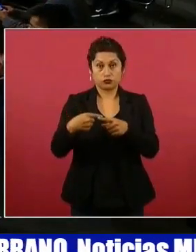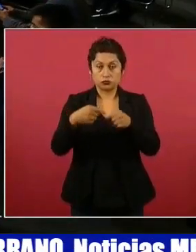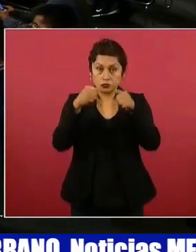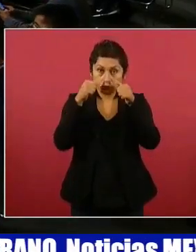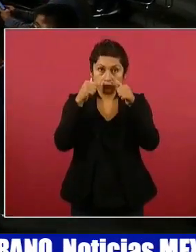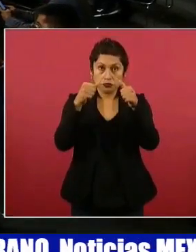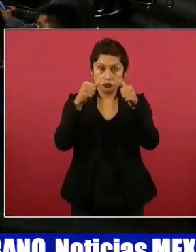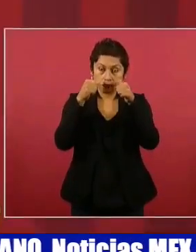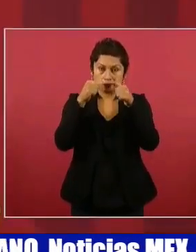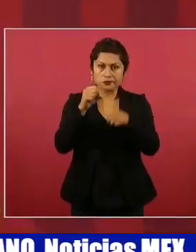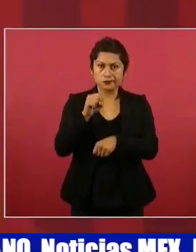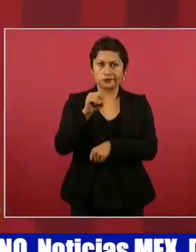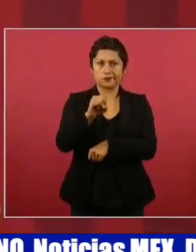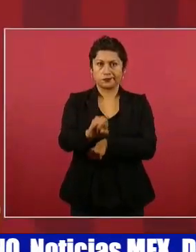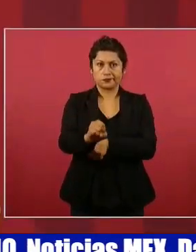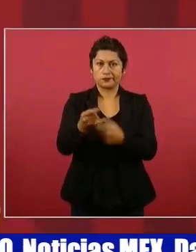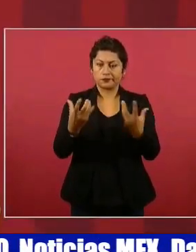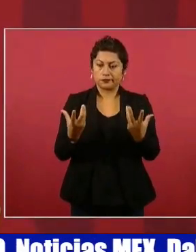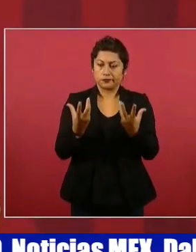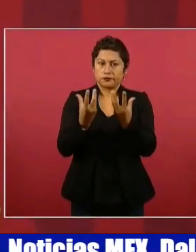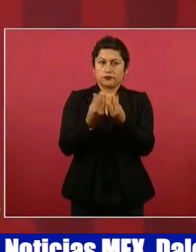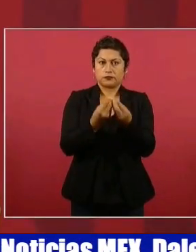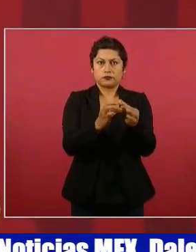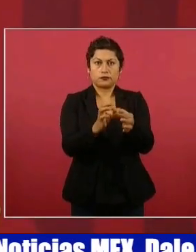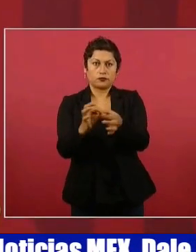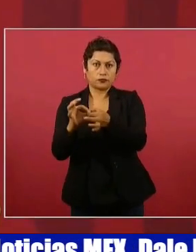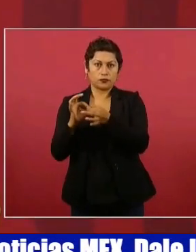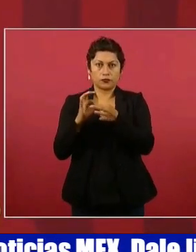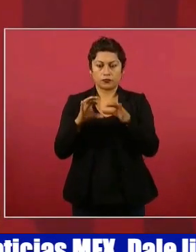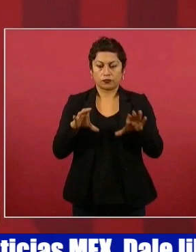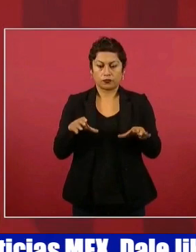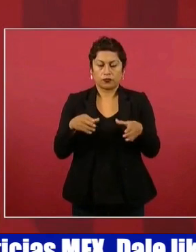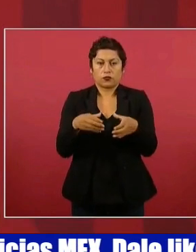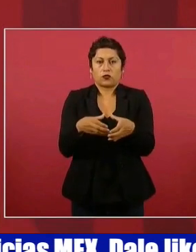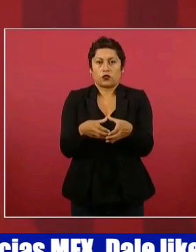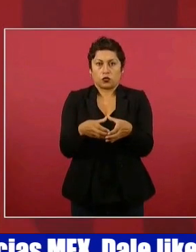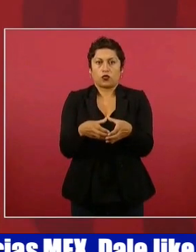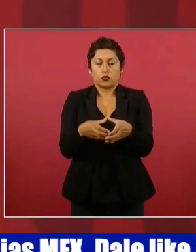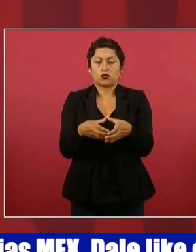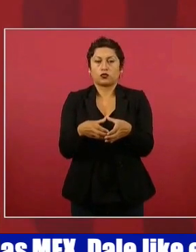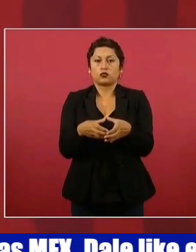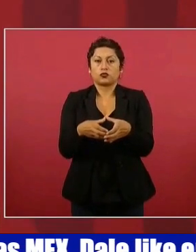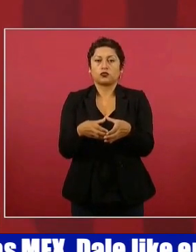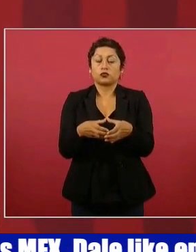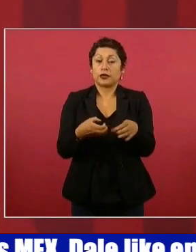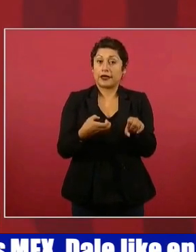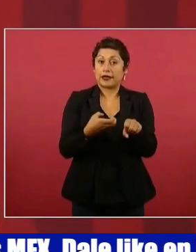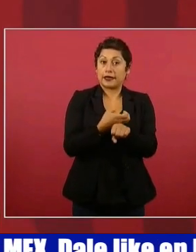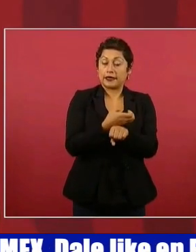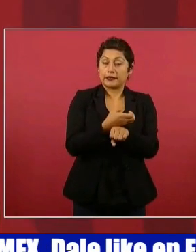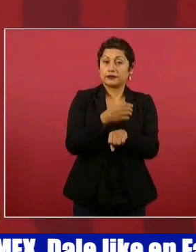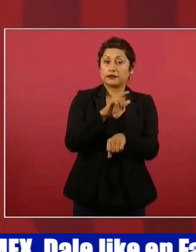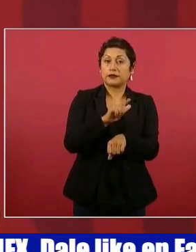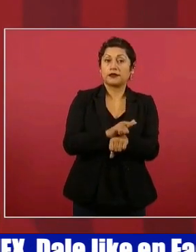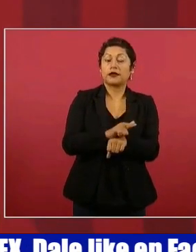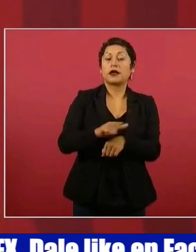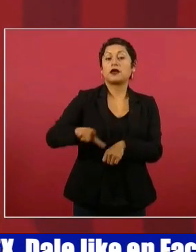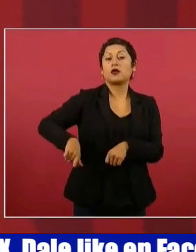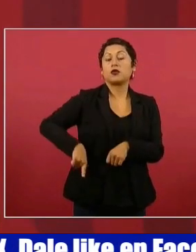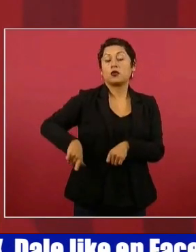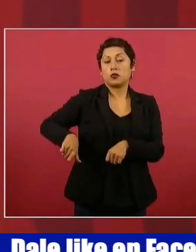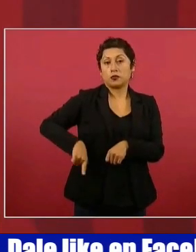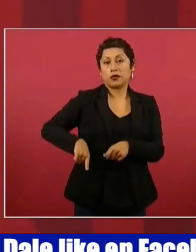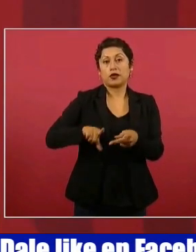confrontados, pero hay que aceptar que aunque en algunos puntos se entrecrucen, van por caminos diferentes. Cualquiera tiene derecho a incomodar